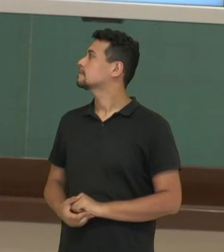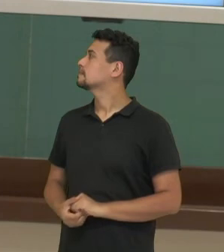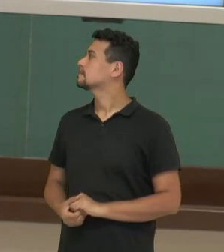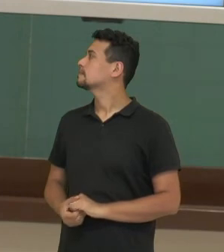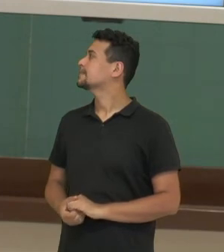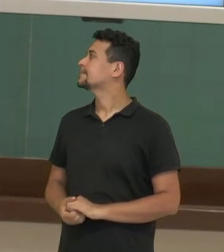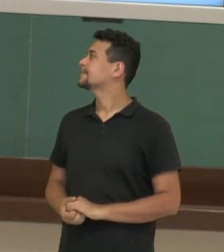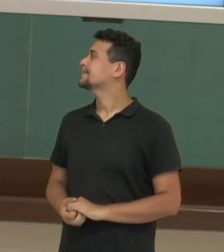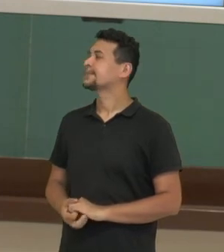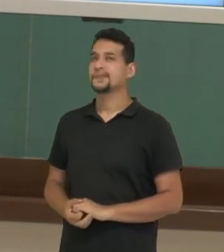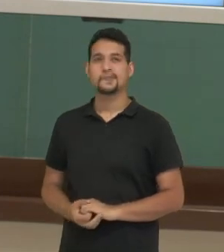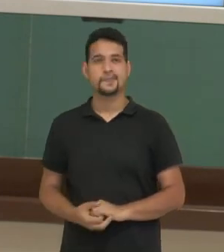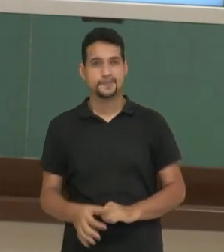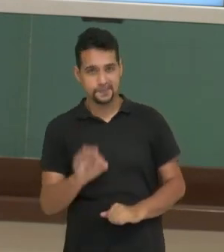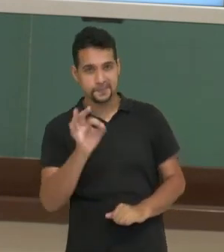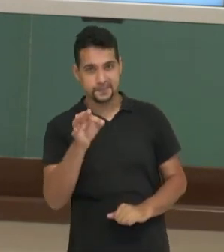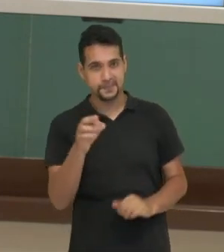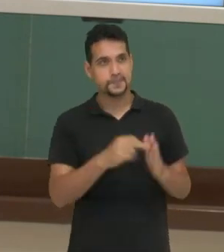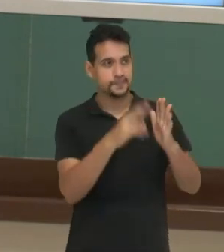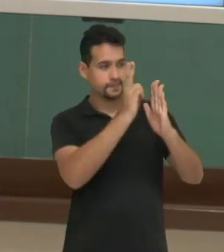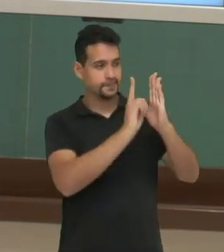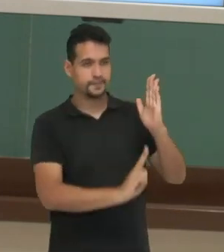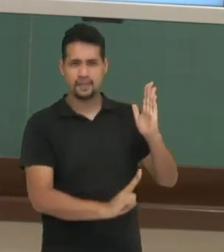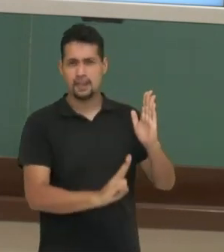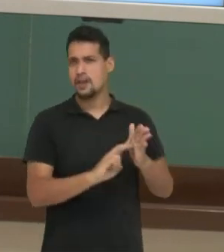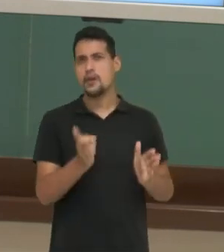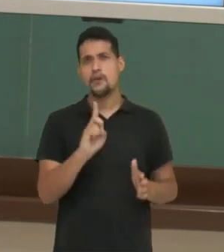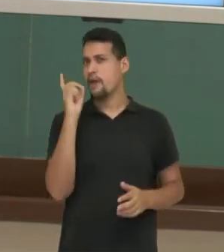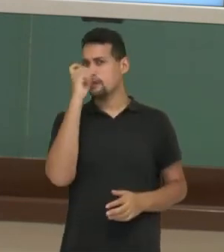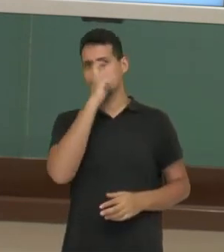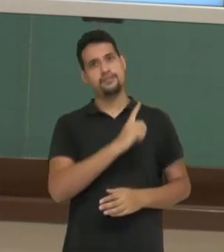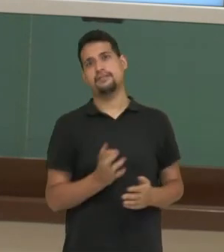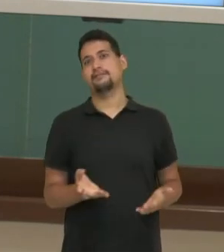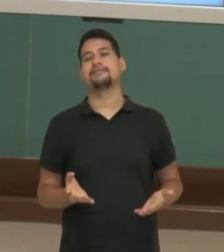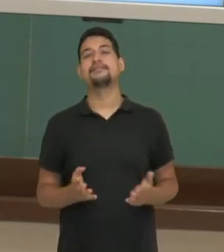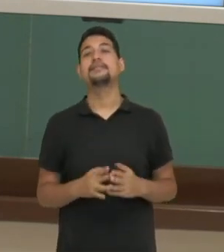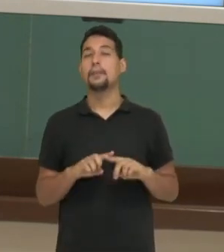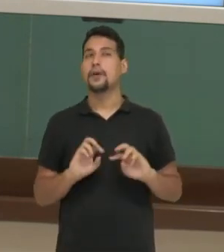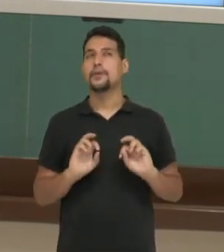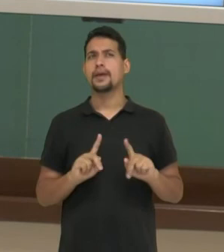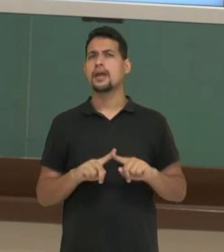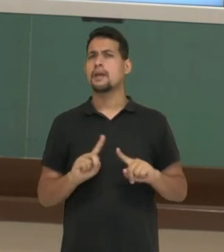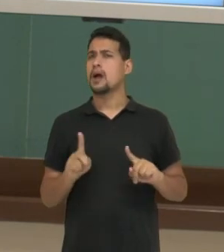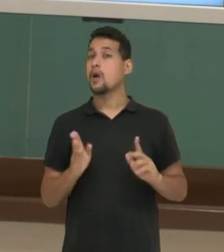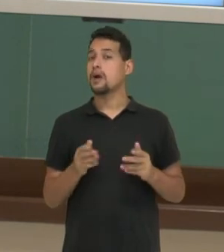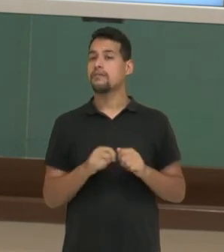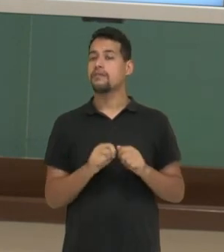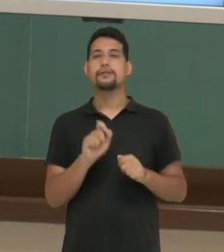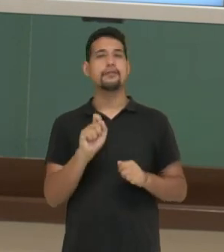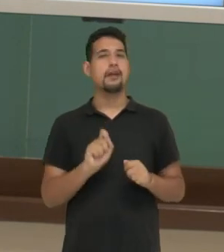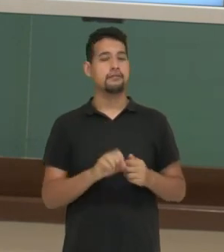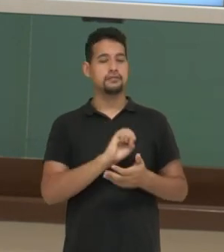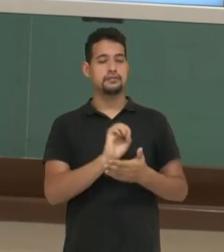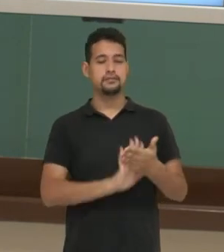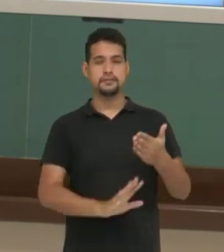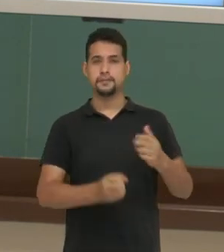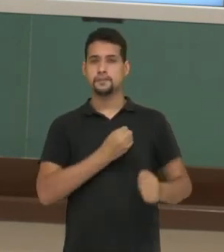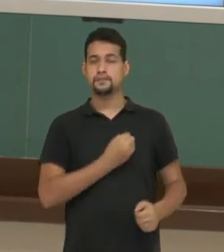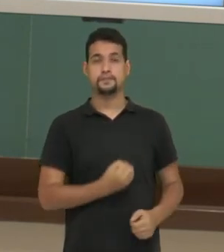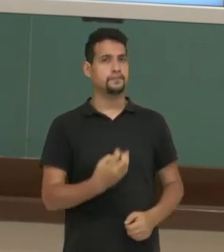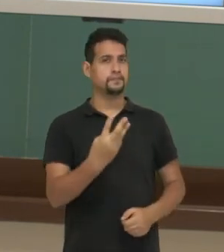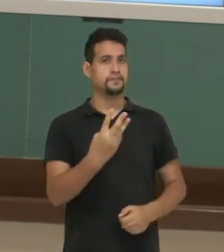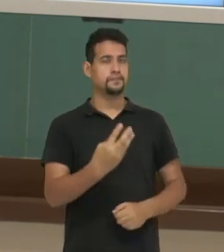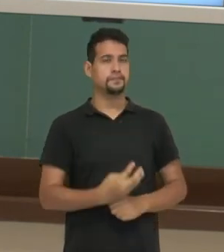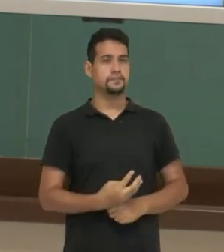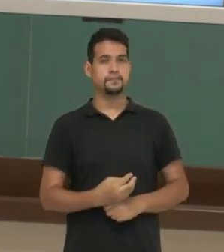fueron. ¿Cierto, chicos? ¿Tranquilos? Bueno, entonces ahora a nossa terceira